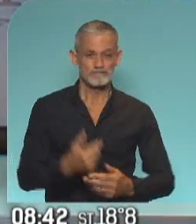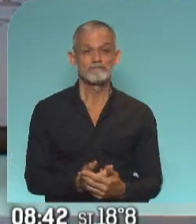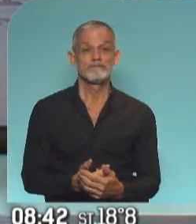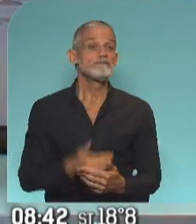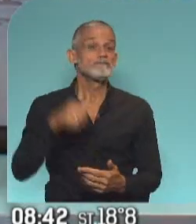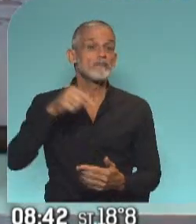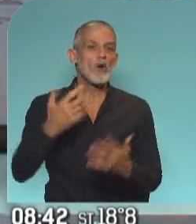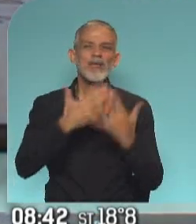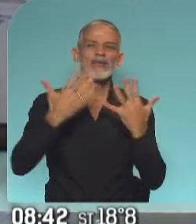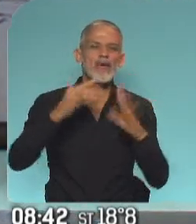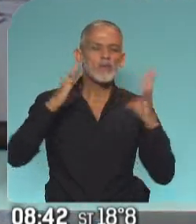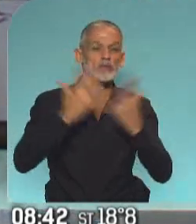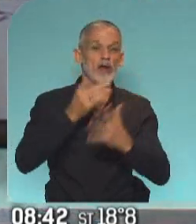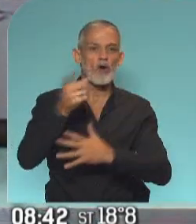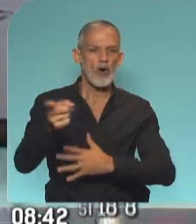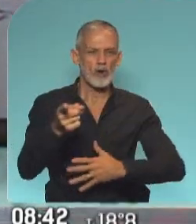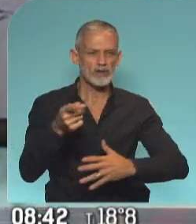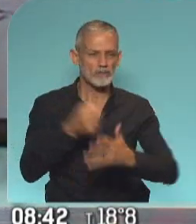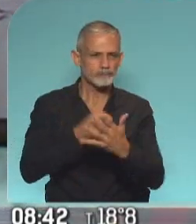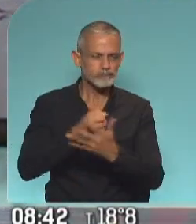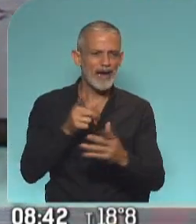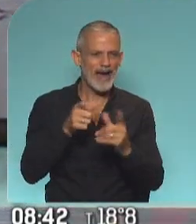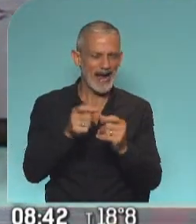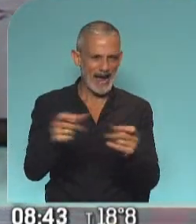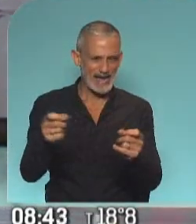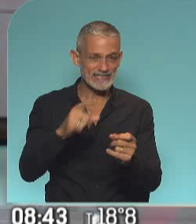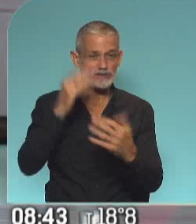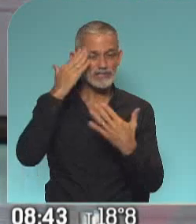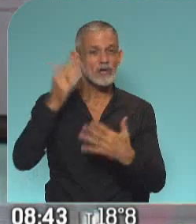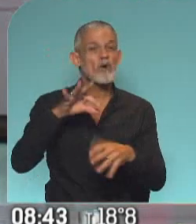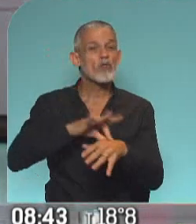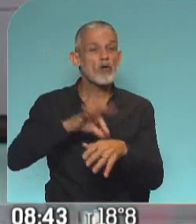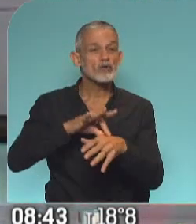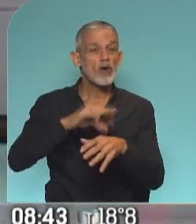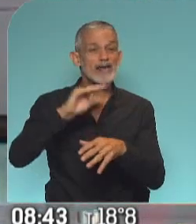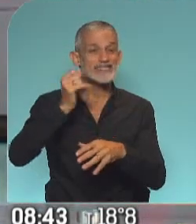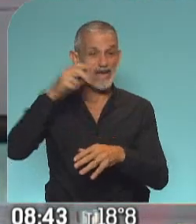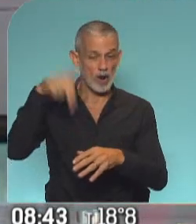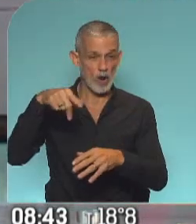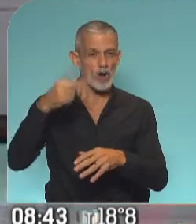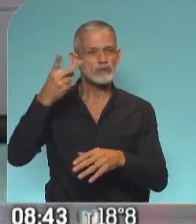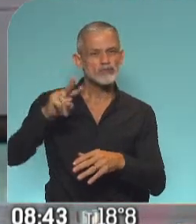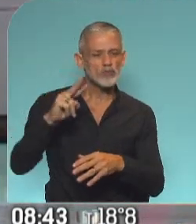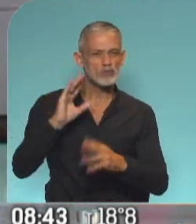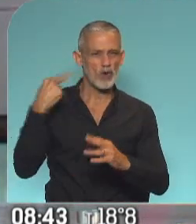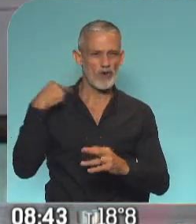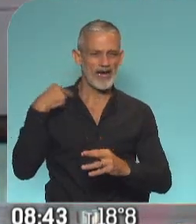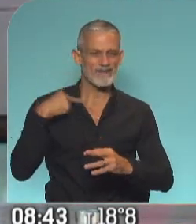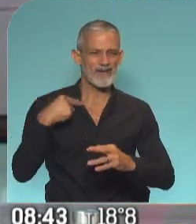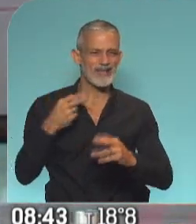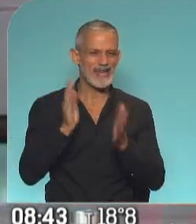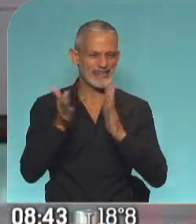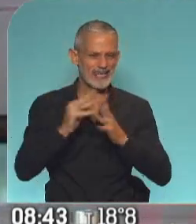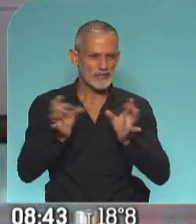es el día mundial contra el cáncer por eso estamos saludando ya mismo en esta primera edición de noticias al doctor bhatia chacón es el subjefe de oncología clínica de